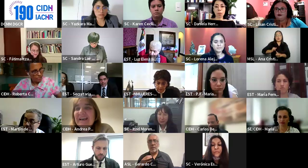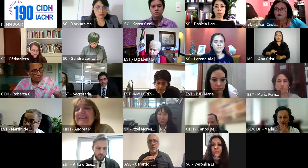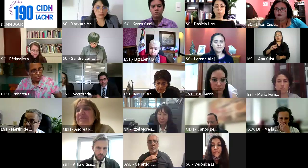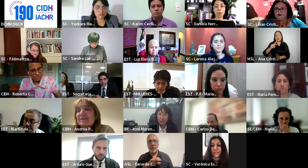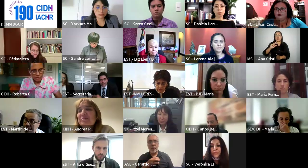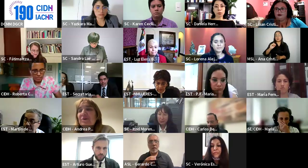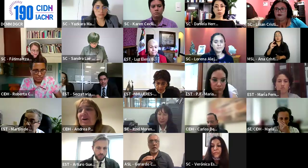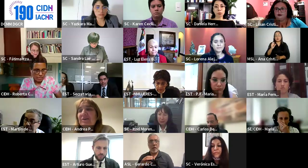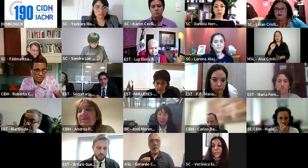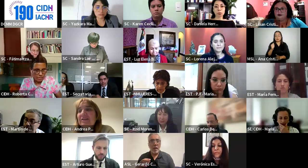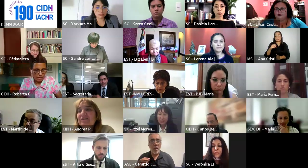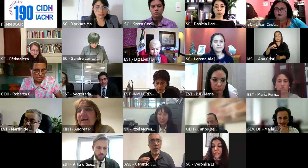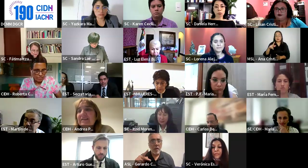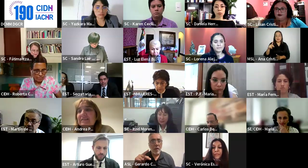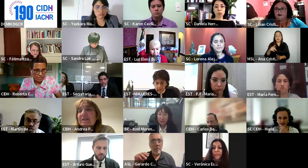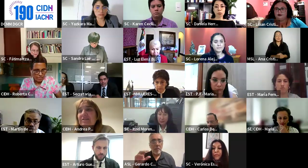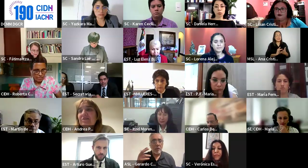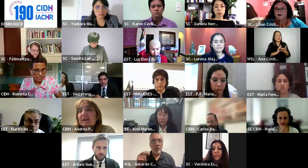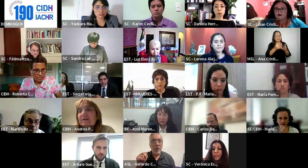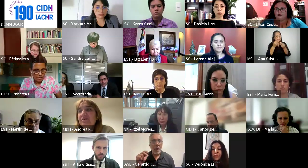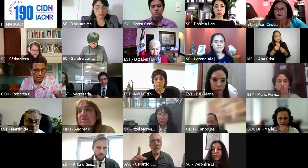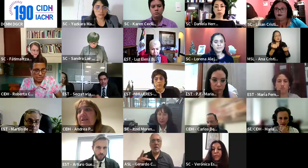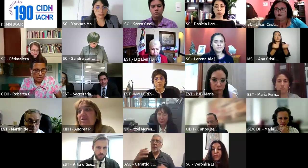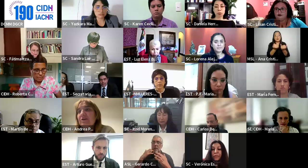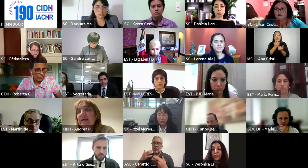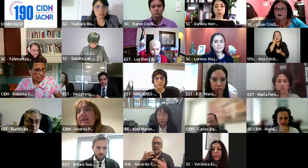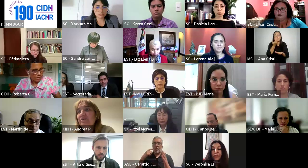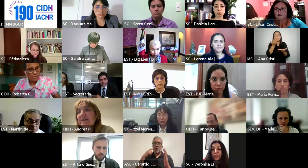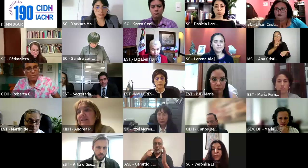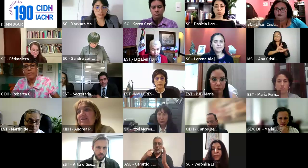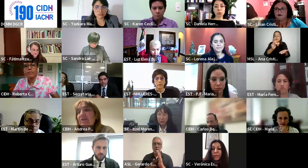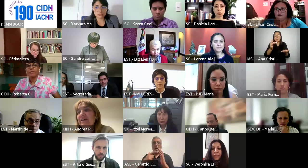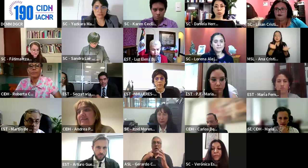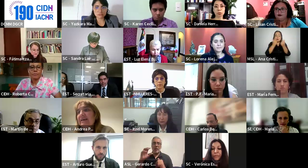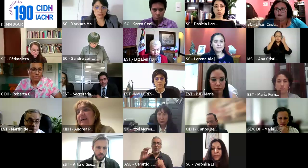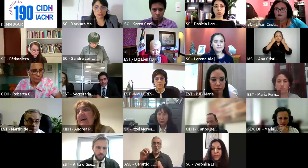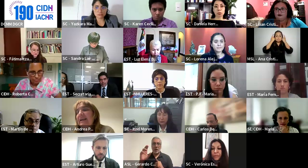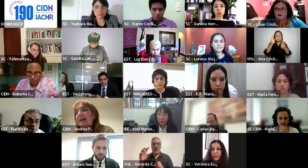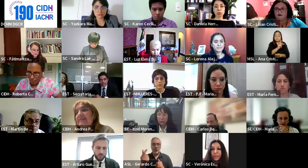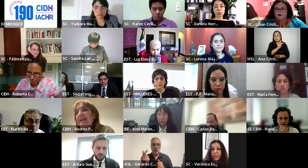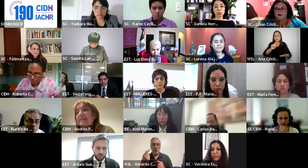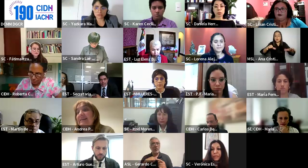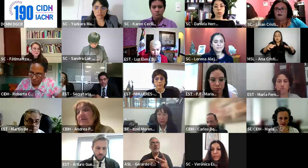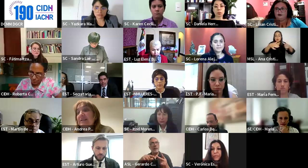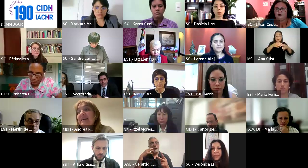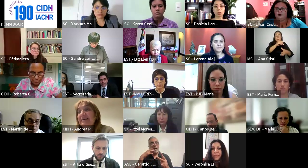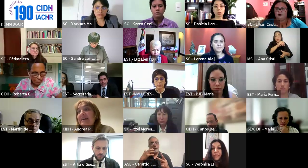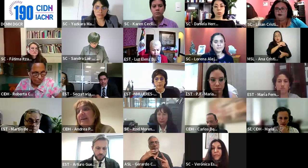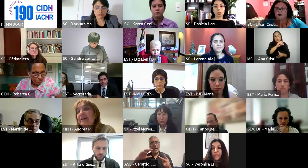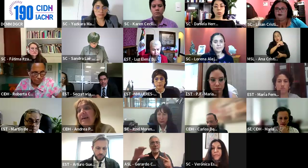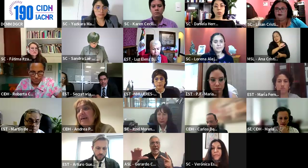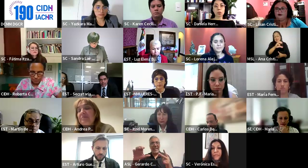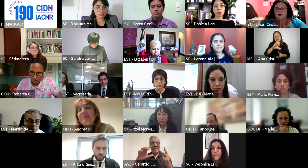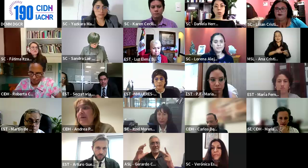Muchas gracias. Me sumo a los agradecimientos, al reconocimiento a las organizaciones, a las activistas